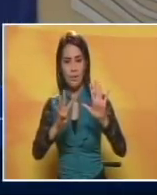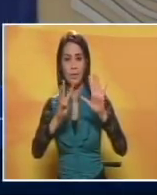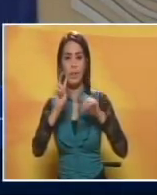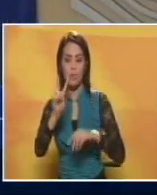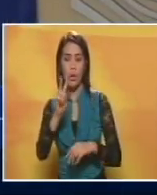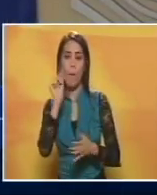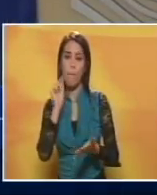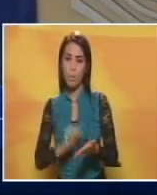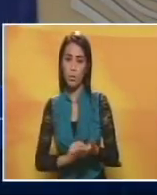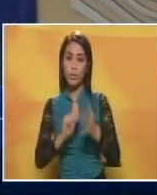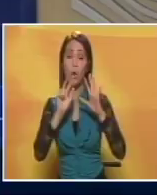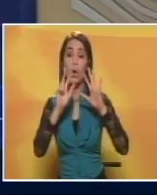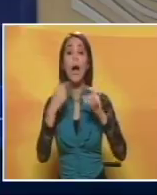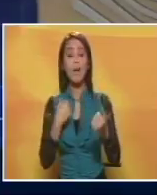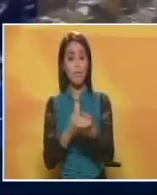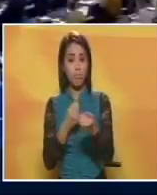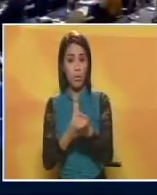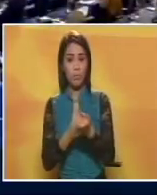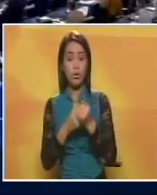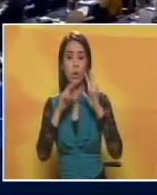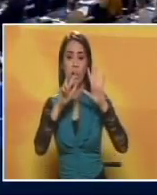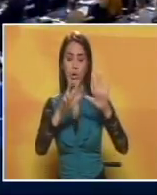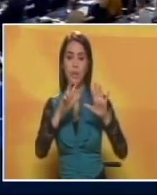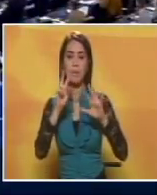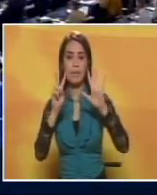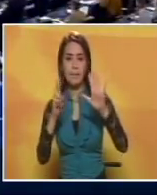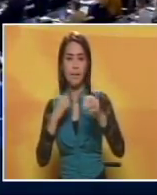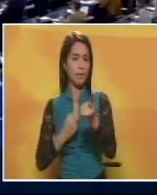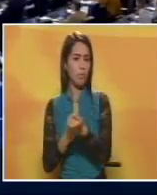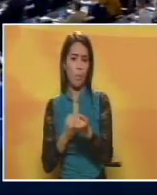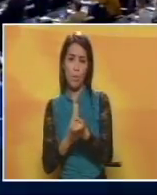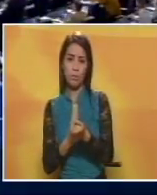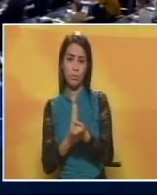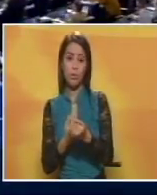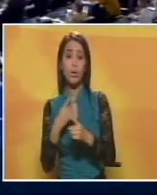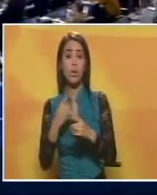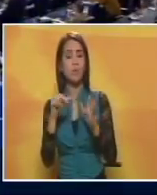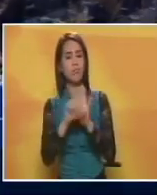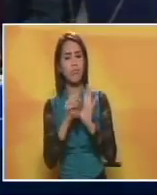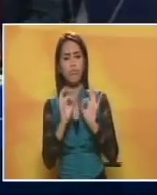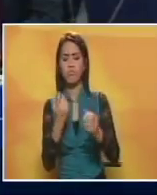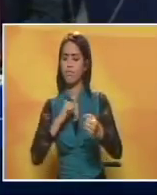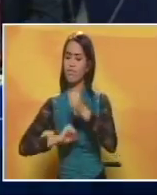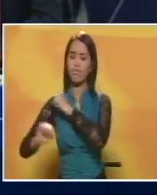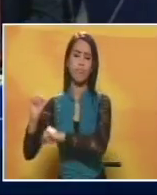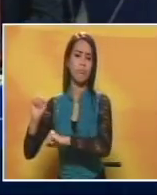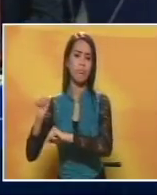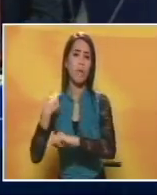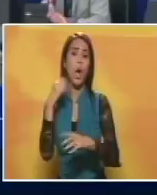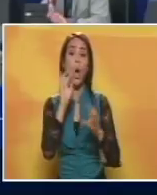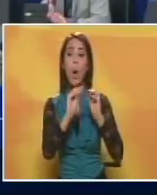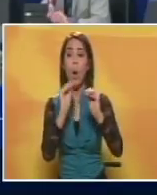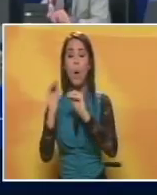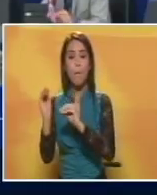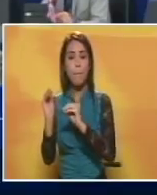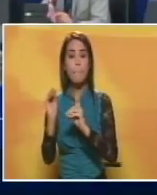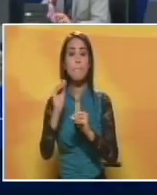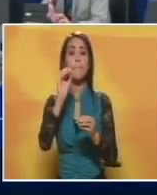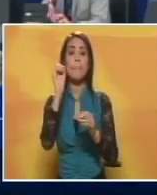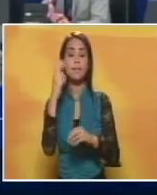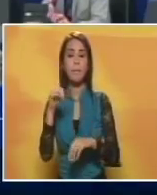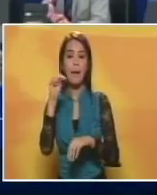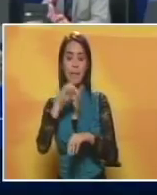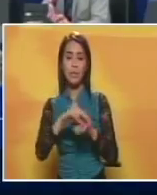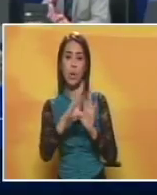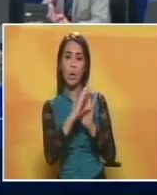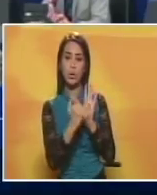favor y 87 en contra, 77 abstenciones, una resolución en la que rechazan enérgicamente la convocatoria de la Asamblea